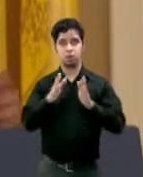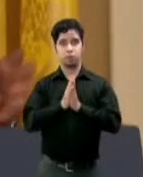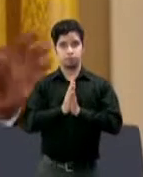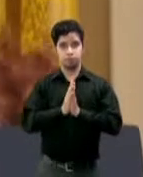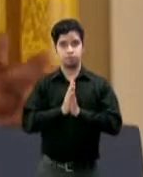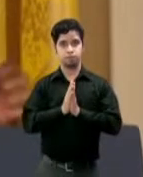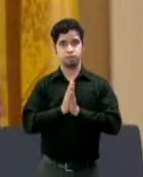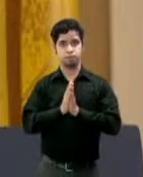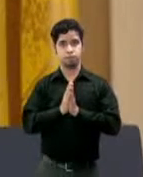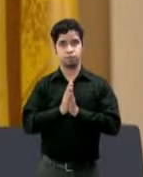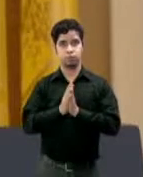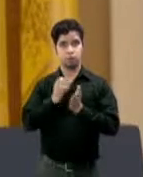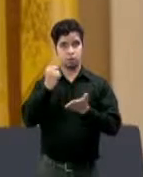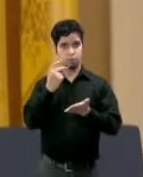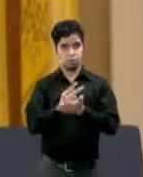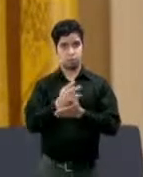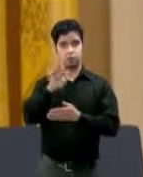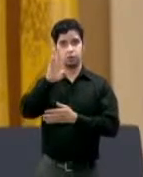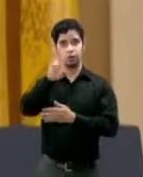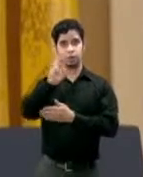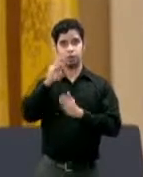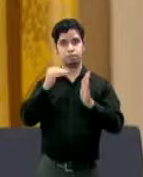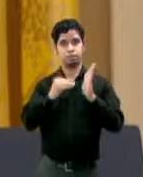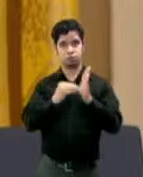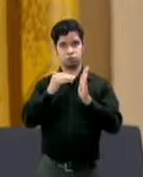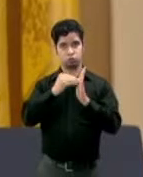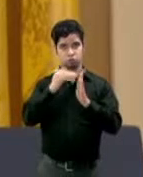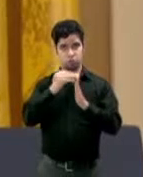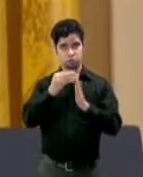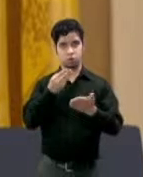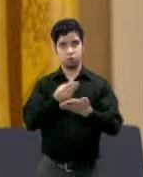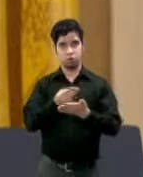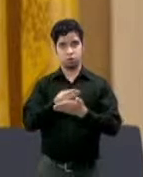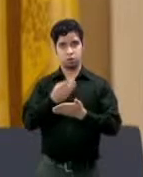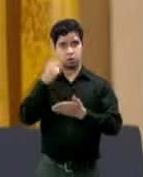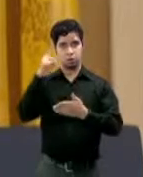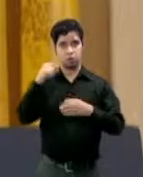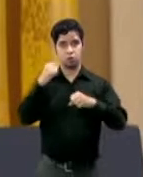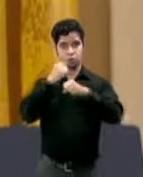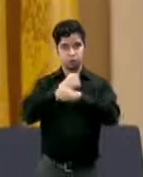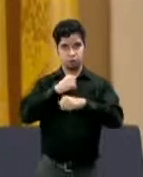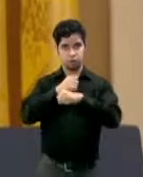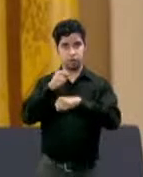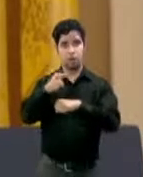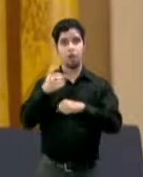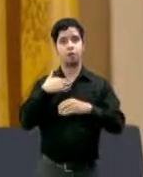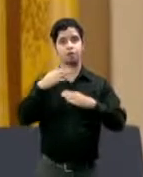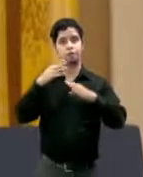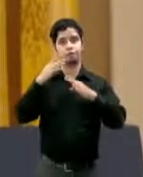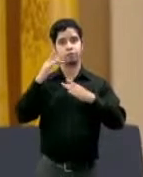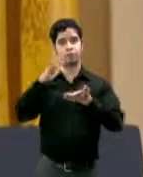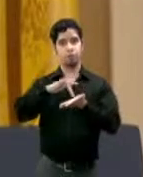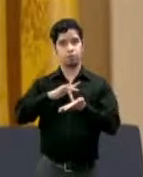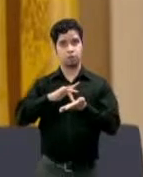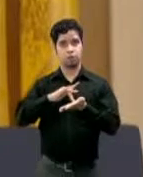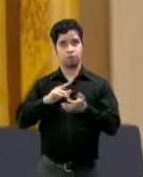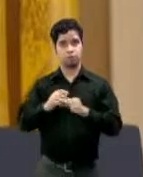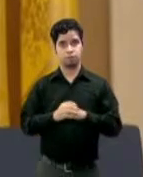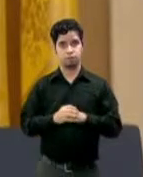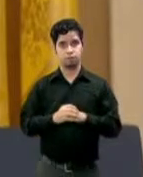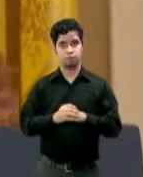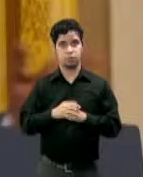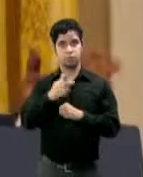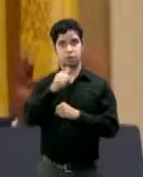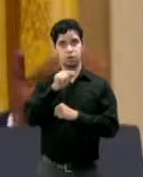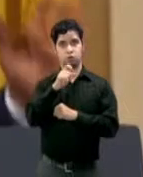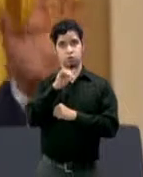para combatir la enfermedad. La vacuna experimental para el ébola se desarrolla conjuntamente con la farmacéutica GlaxoSmithKline y